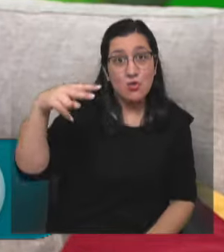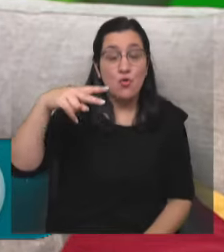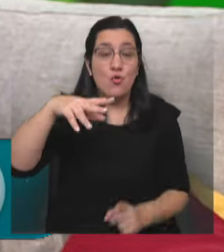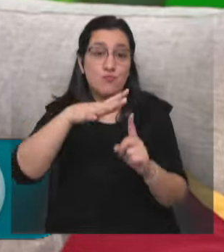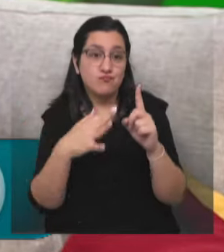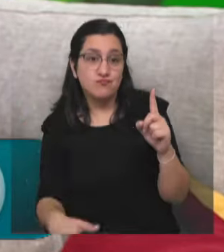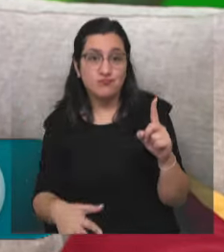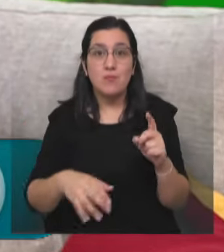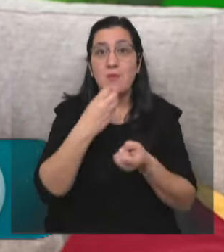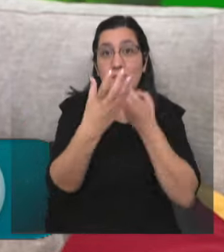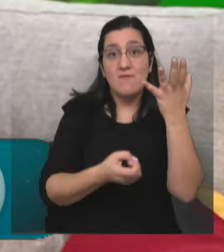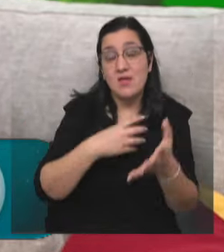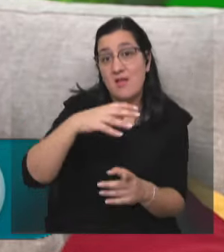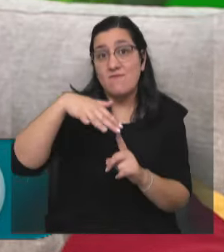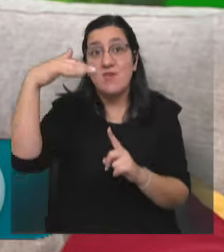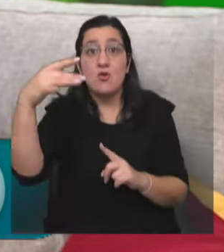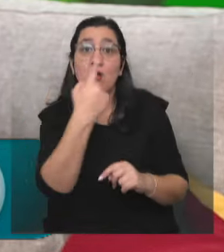sus producciones típicas